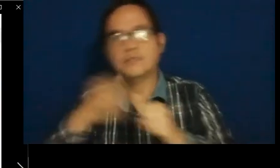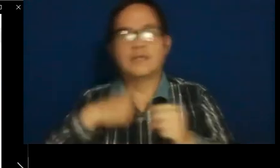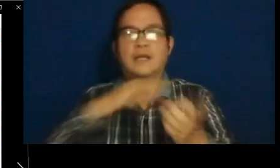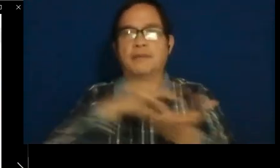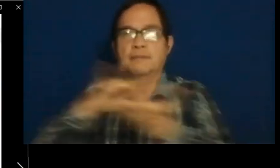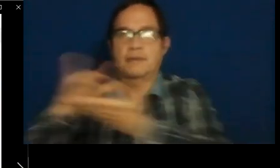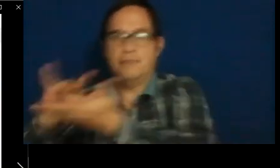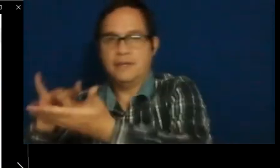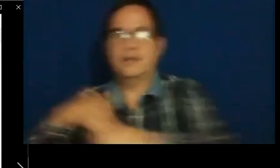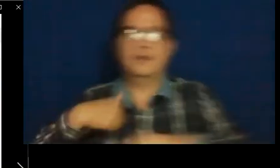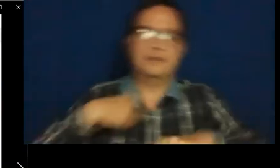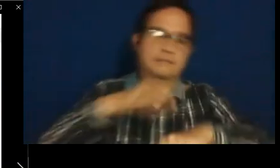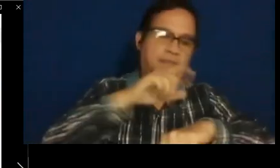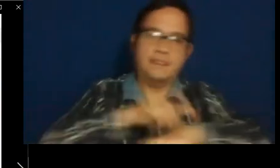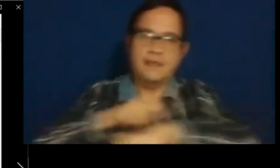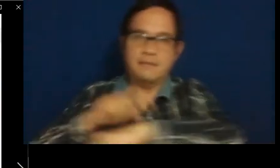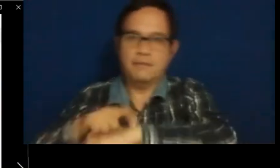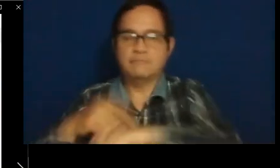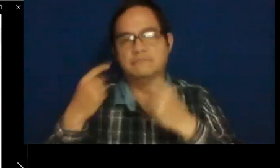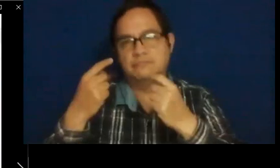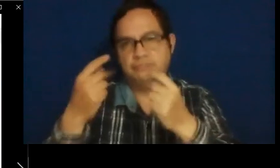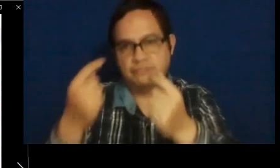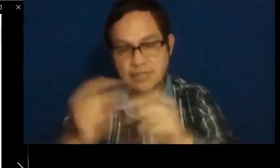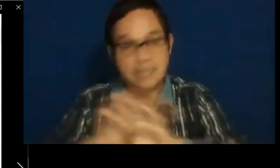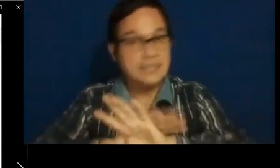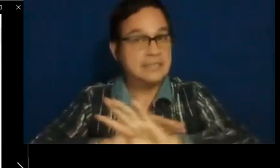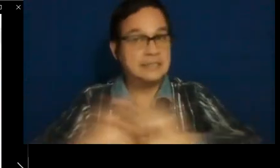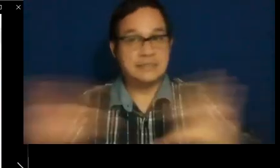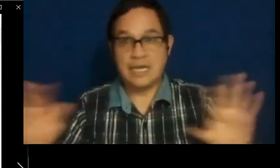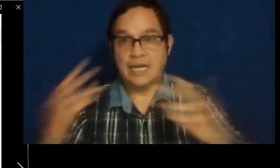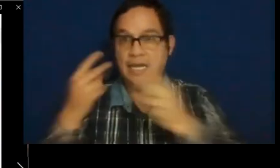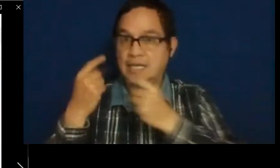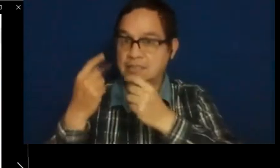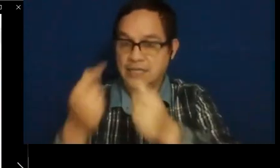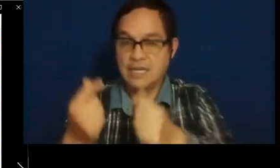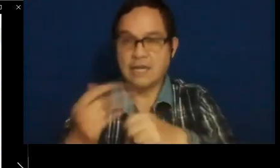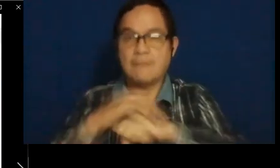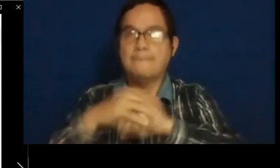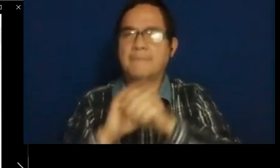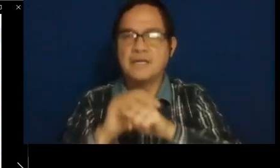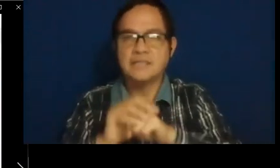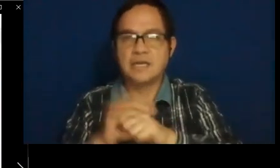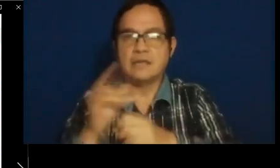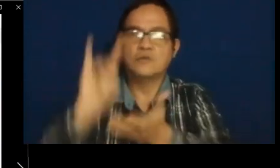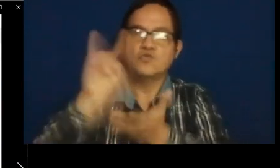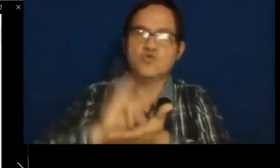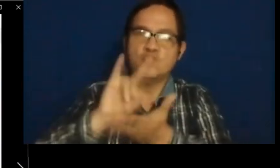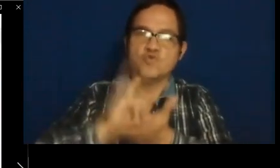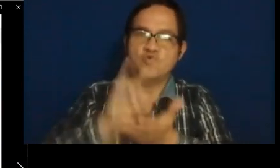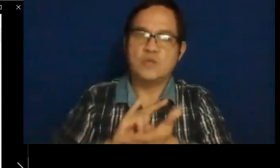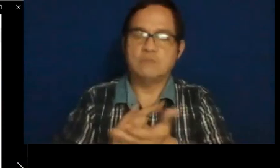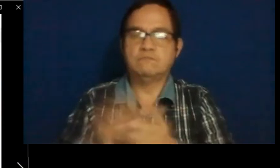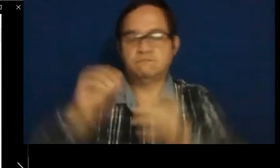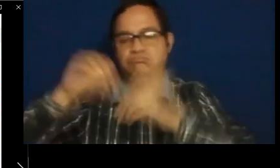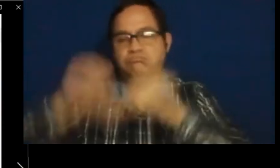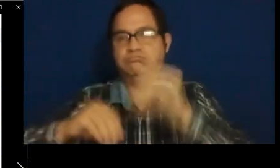entonces calculas la aceleración. Y ya teniendo la aceleración, las masas y la gravedad, entonces vas a